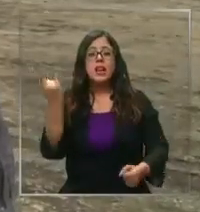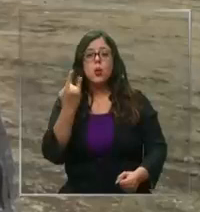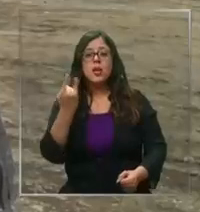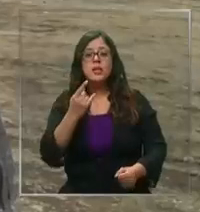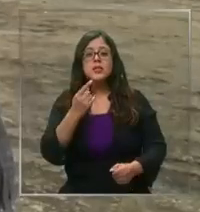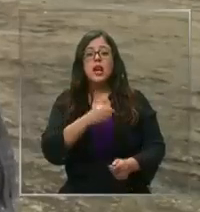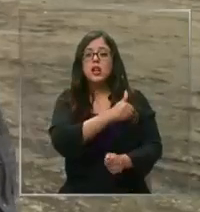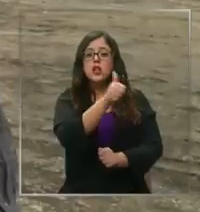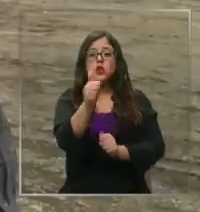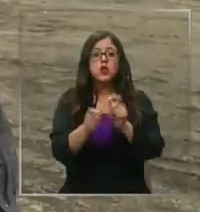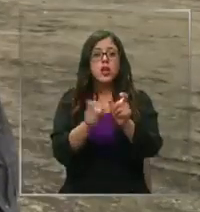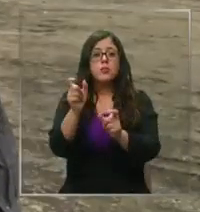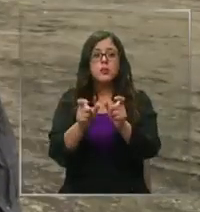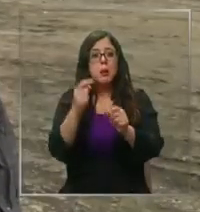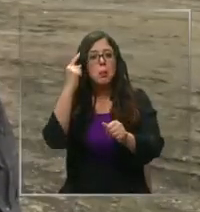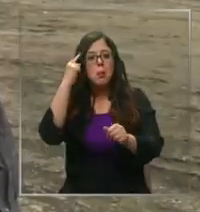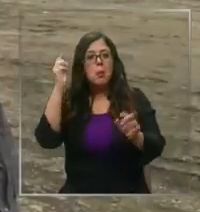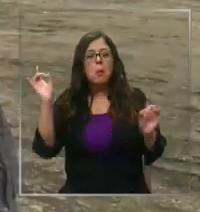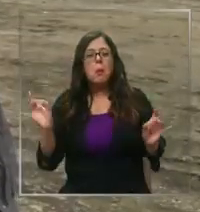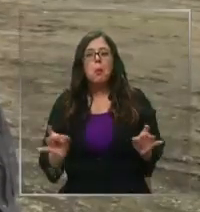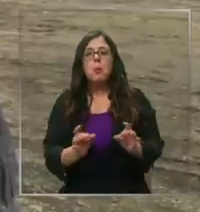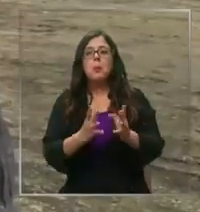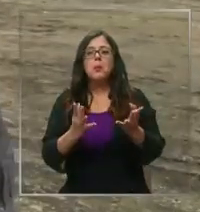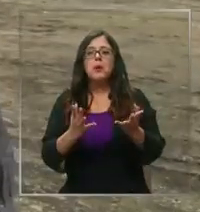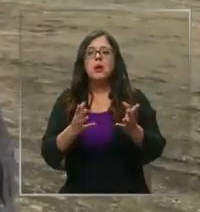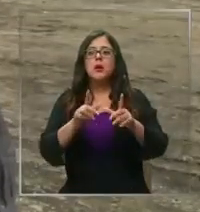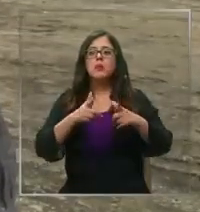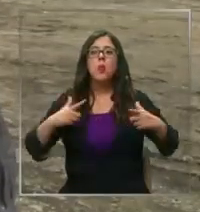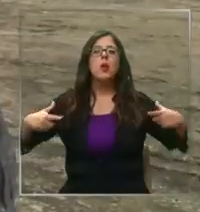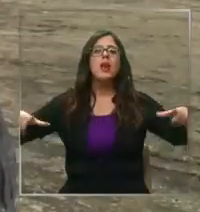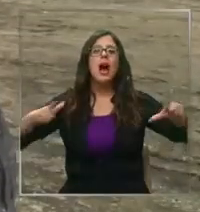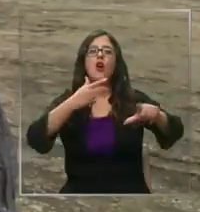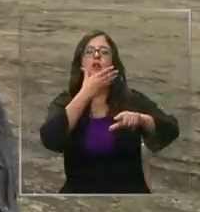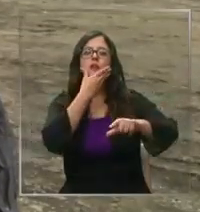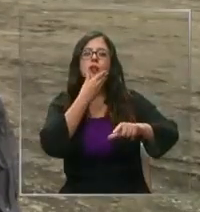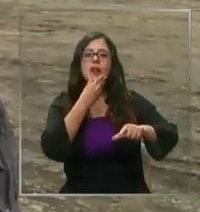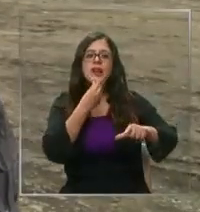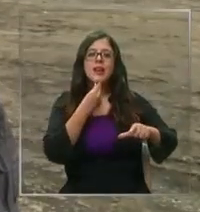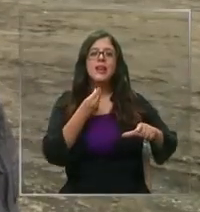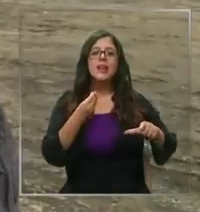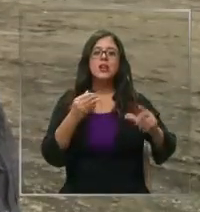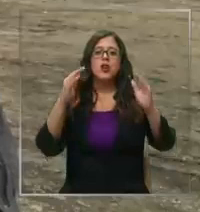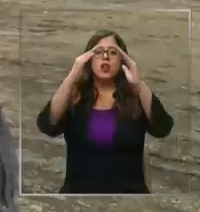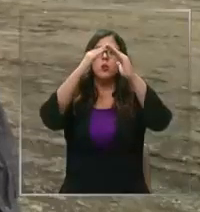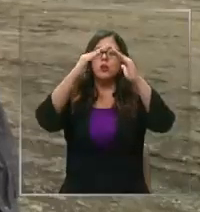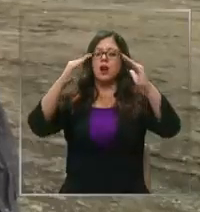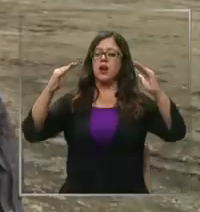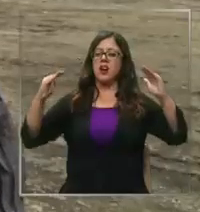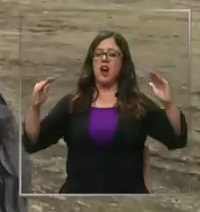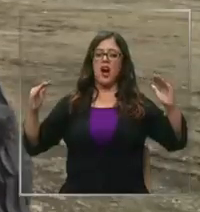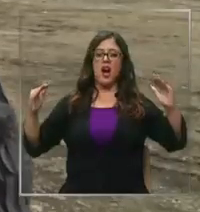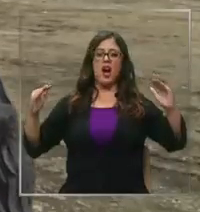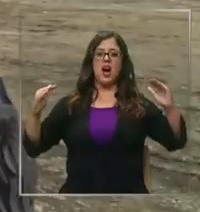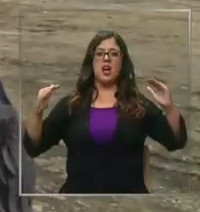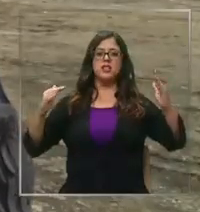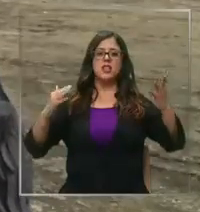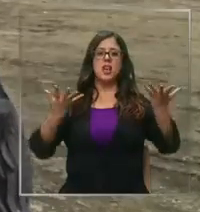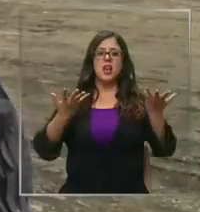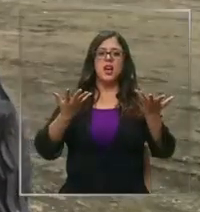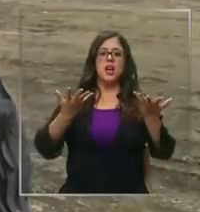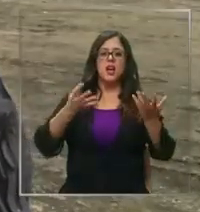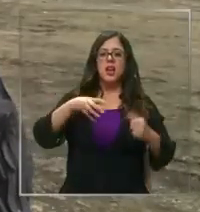el mundo creemos que, aunque tenga que tener ese lago tan bonito al lado de su supercasa repleta y rodeada de